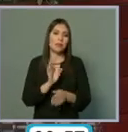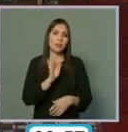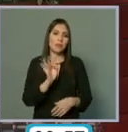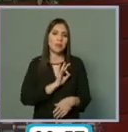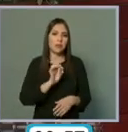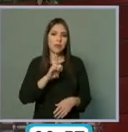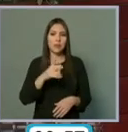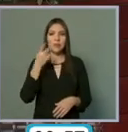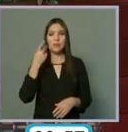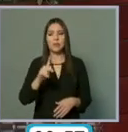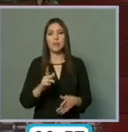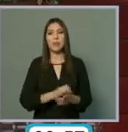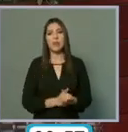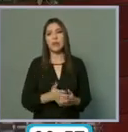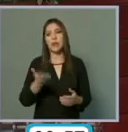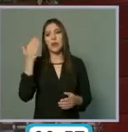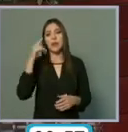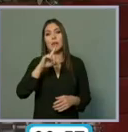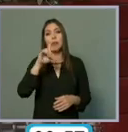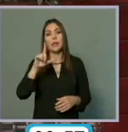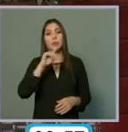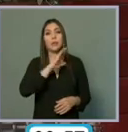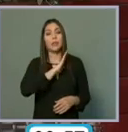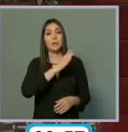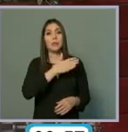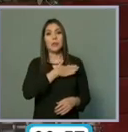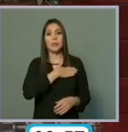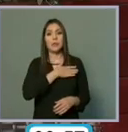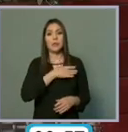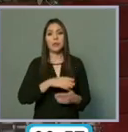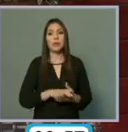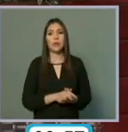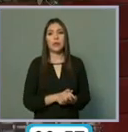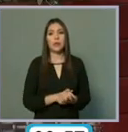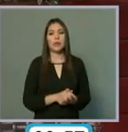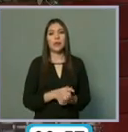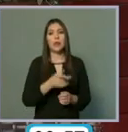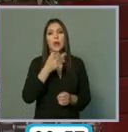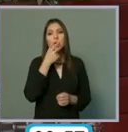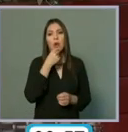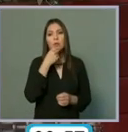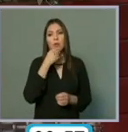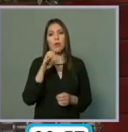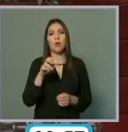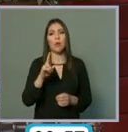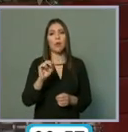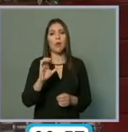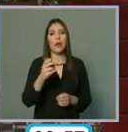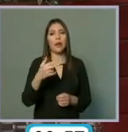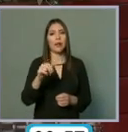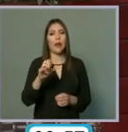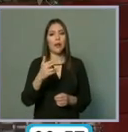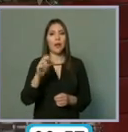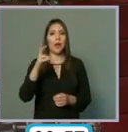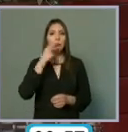el artículo, los españoles, si Cuauhnáhuac terminó en Cuernavaca y